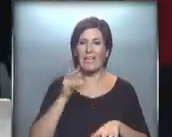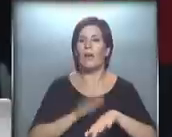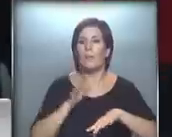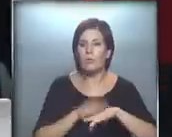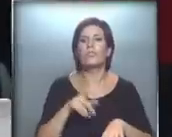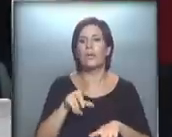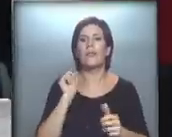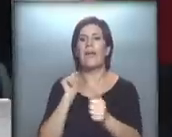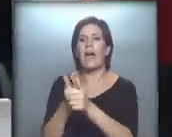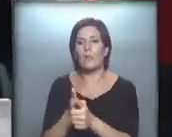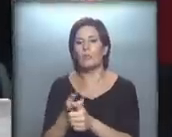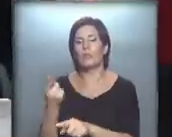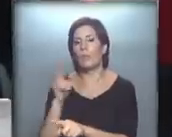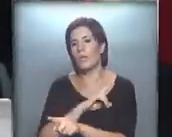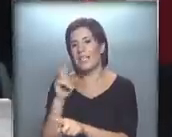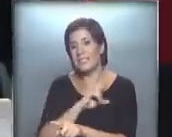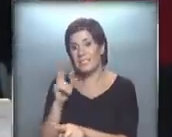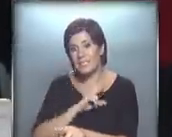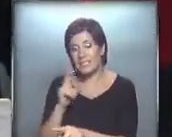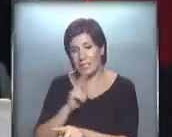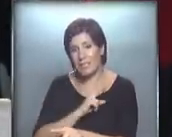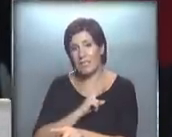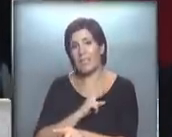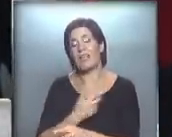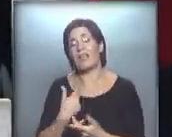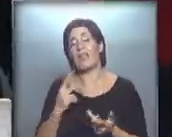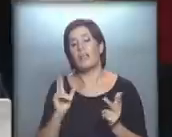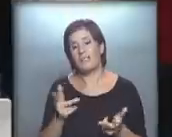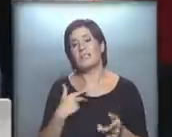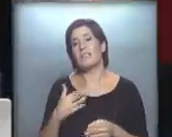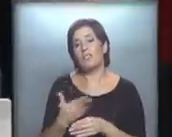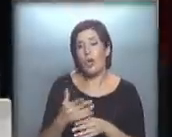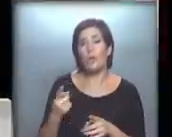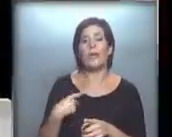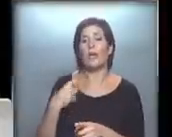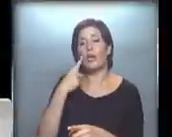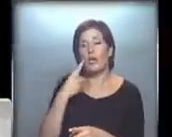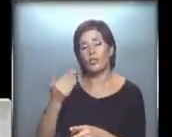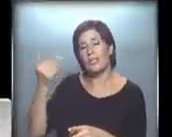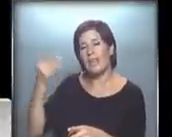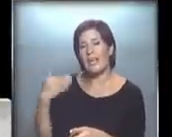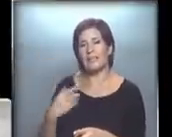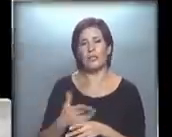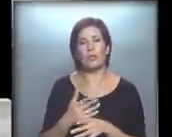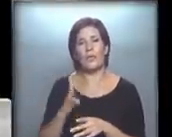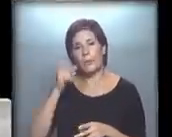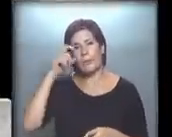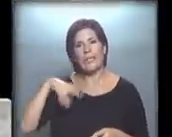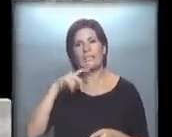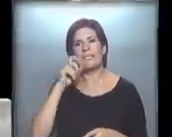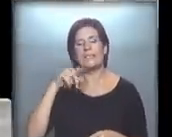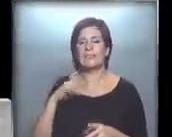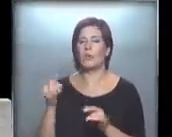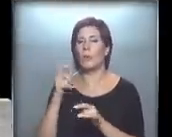sexual sobre la chica dicen que era novia dicen que la conocí hace un tiempo de Benítez una joven de 21 años